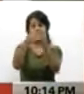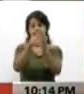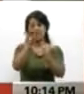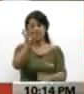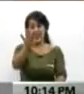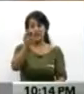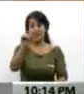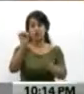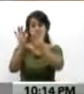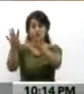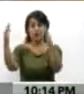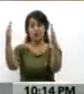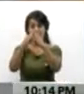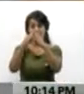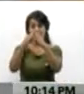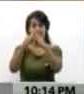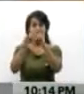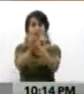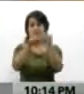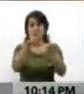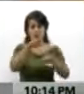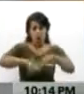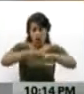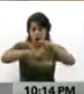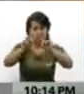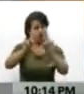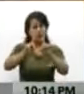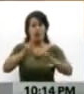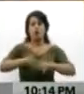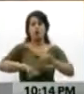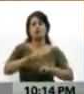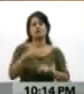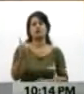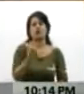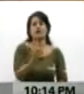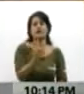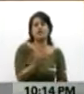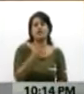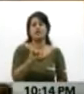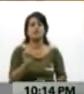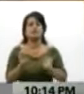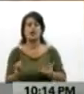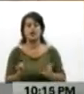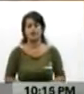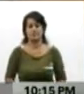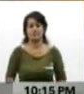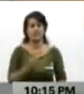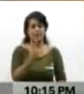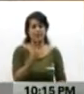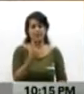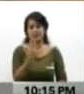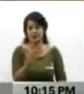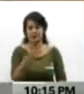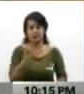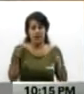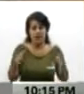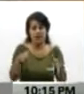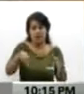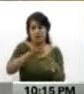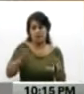32.509 unidades, solamente fueron terminadas 506 hasta julio, o sea,